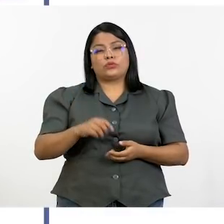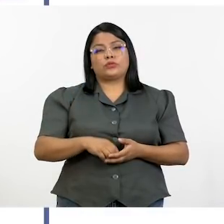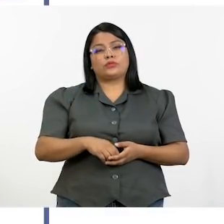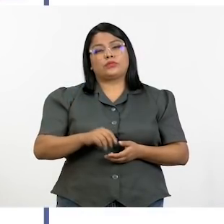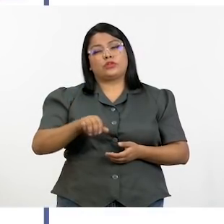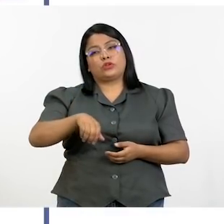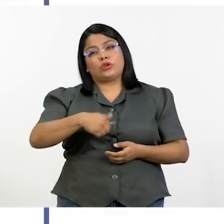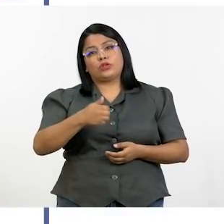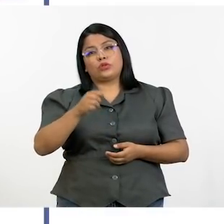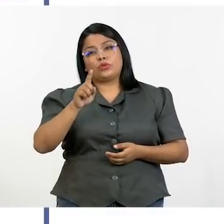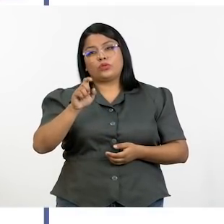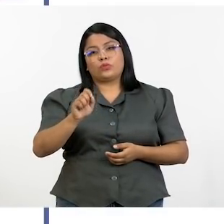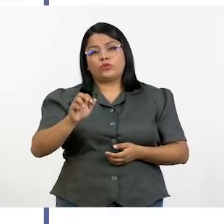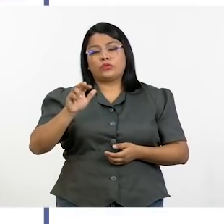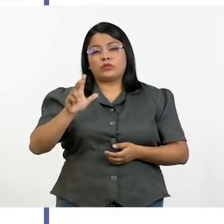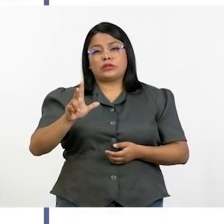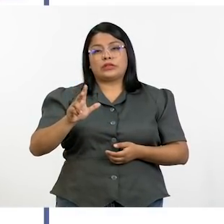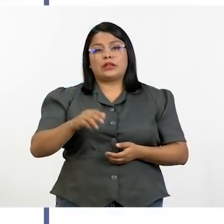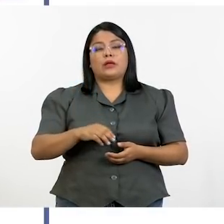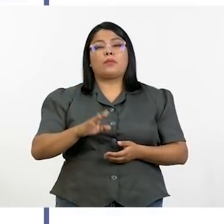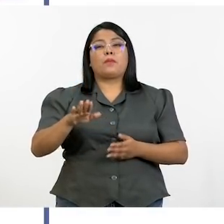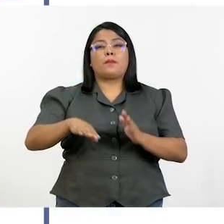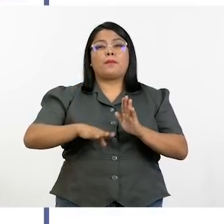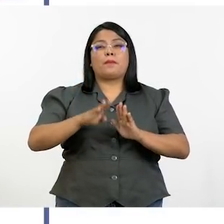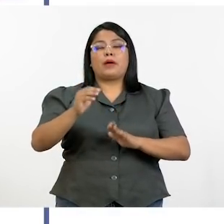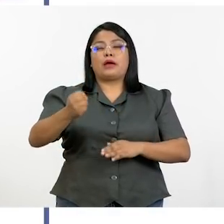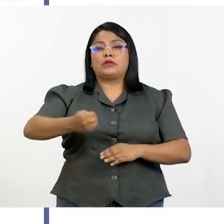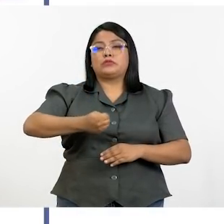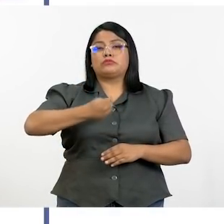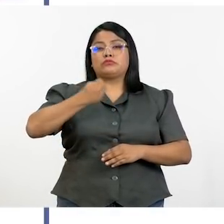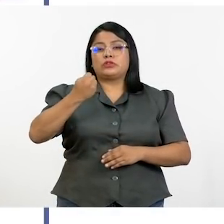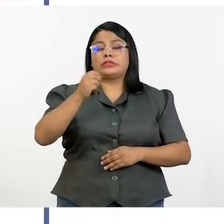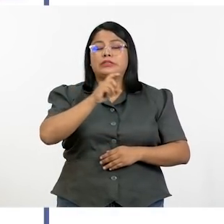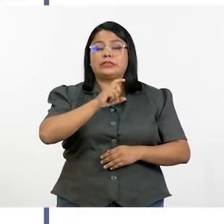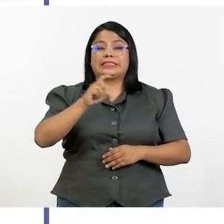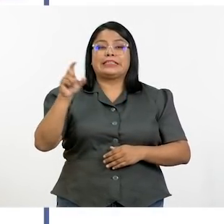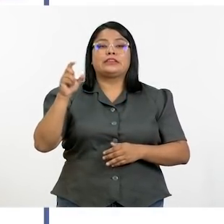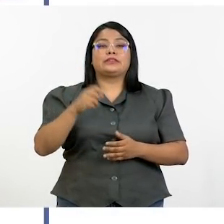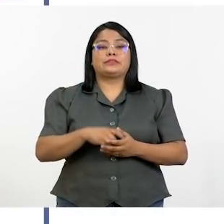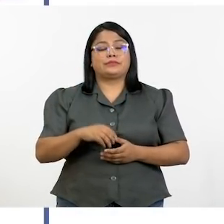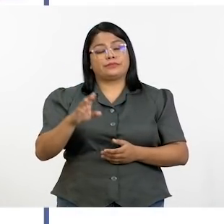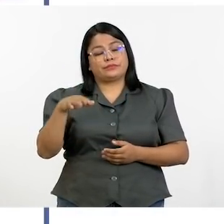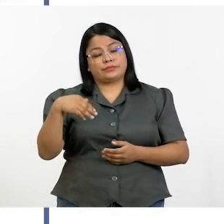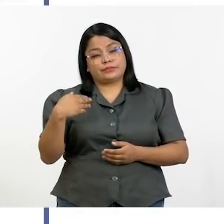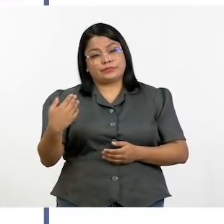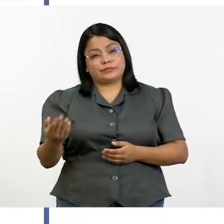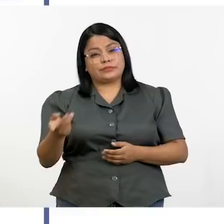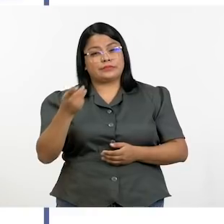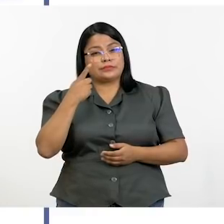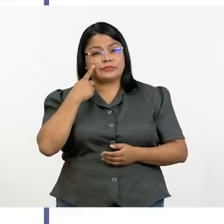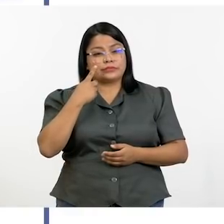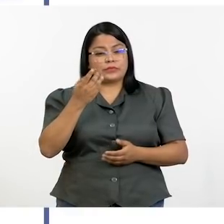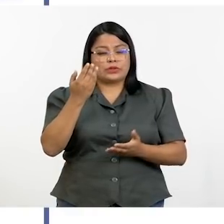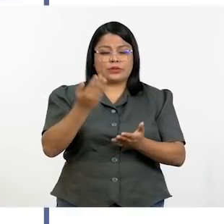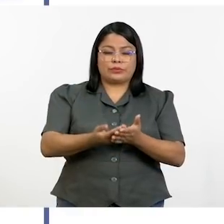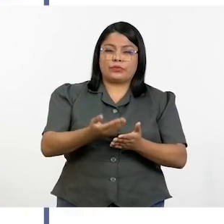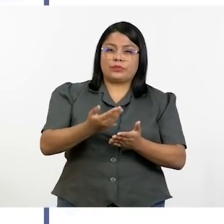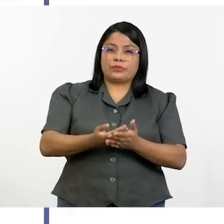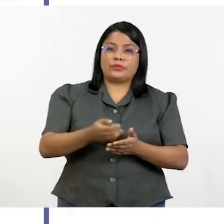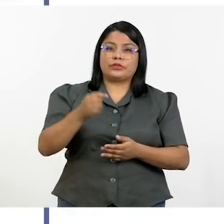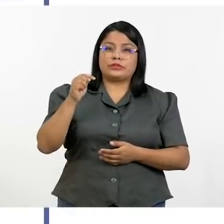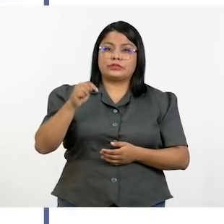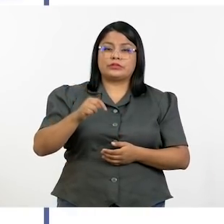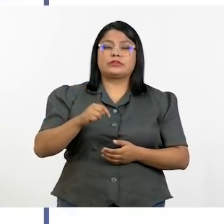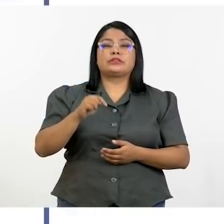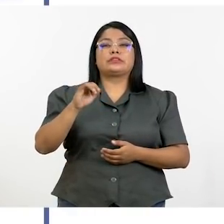indicador 1.3, ya que son los priorizados para la semana. Más adelante, veremos el propósito